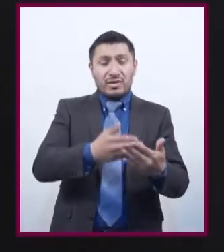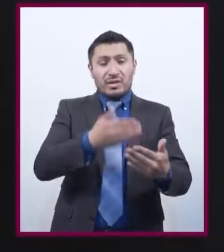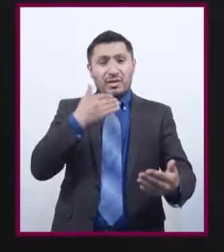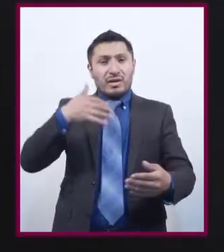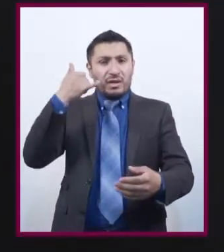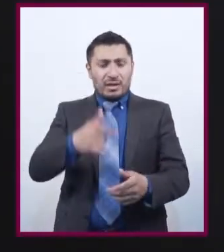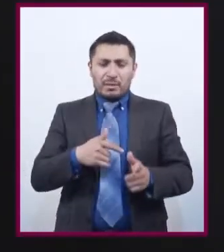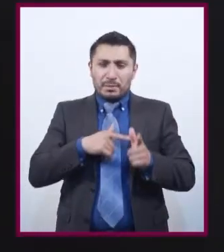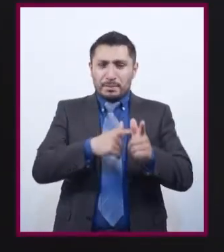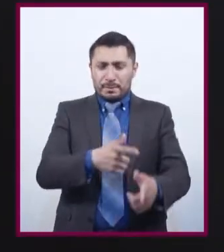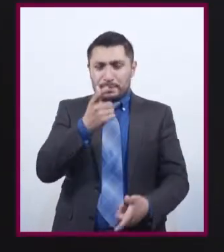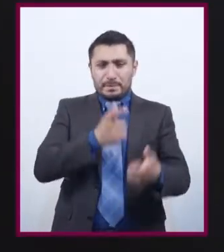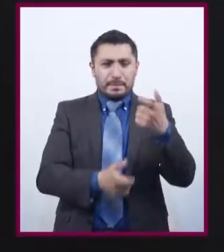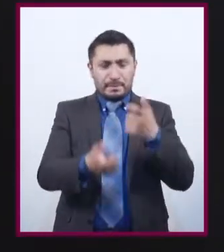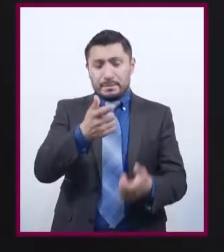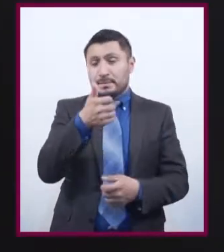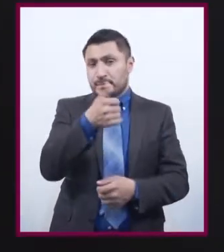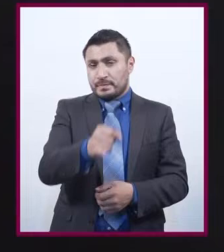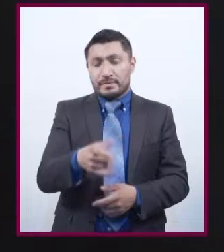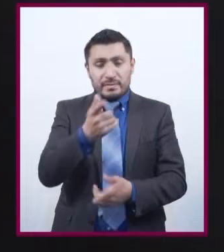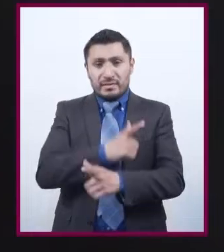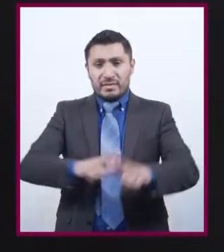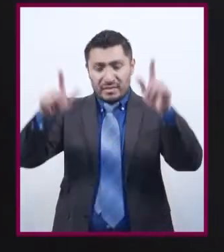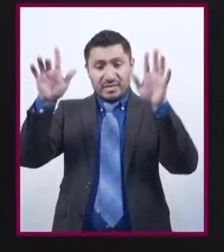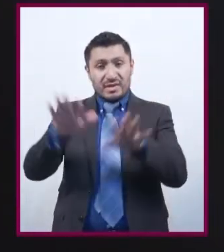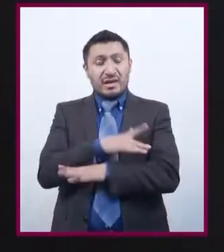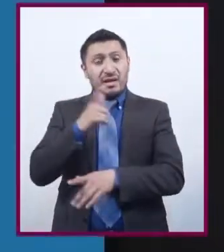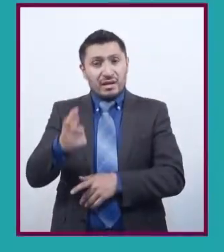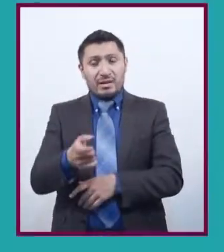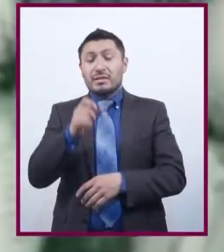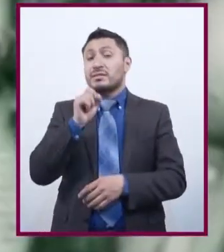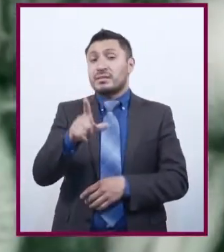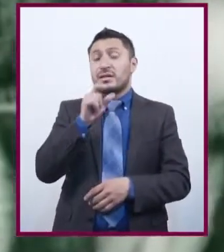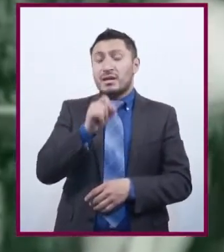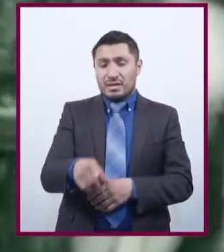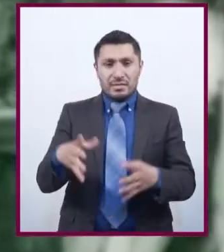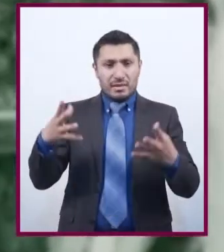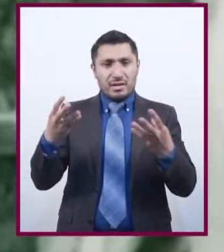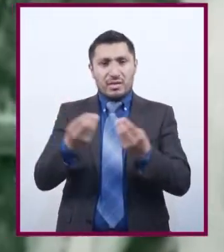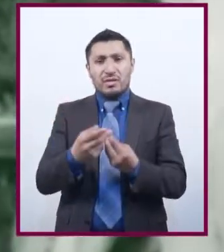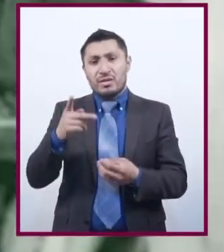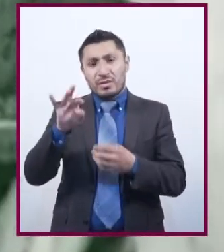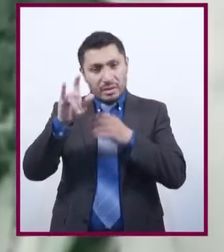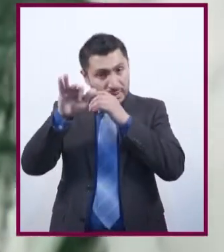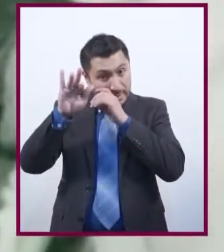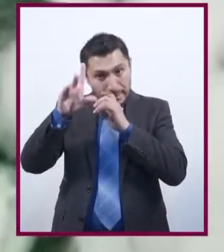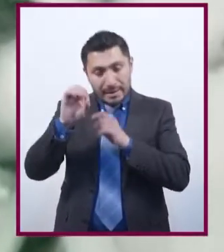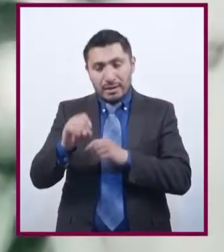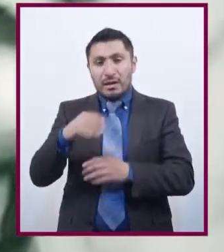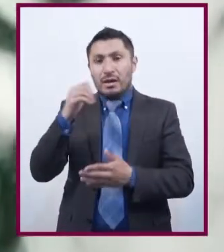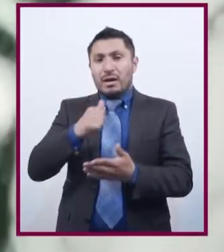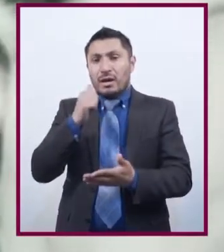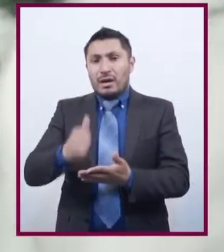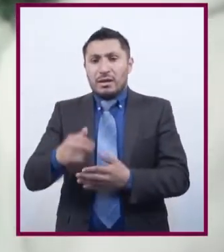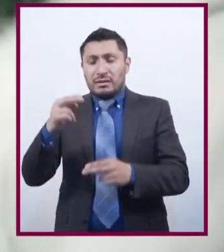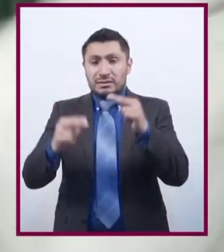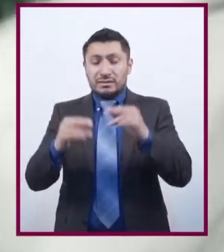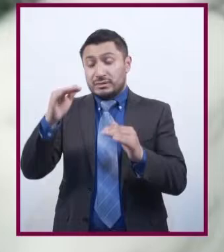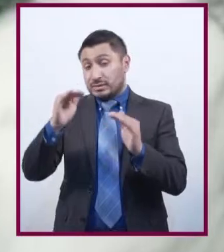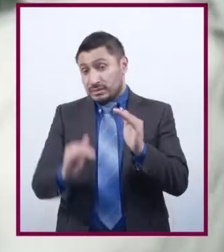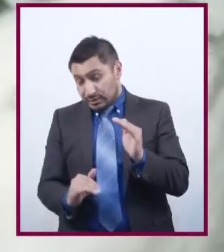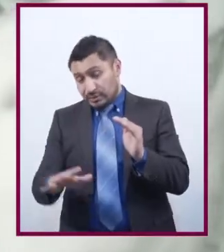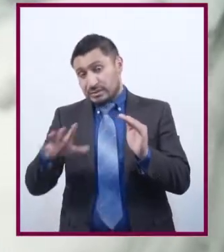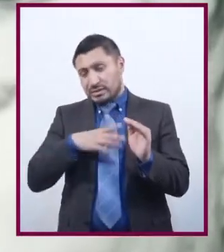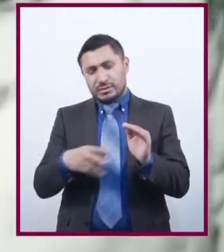los valores del pasado y el proteccionismo económico así como el libre cambio cabe Resaltar que junto con el proletariado urbano y